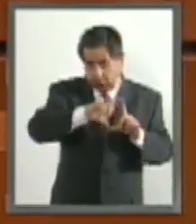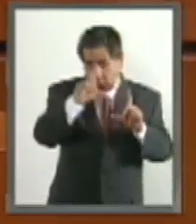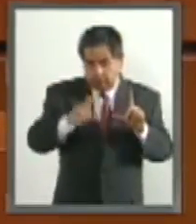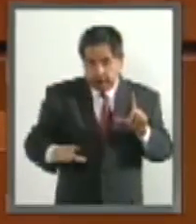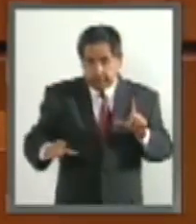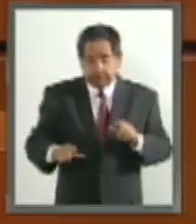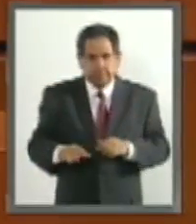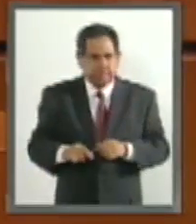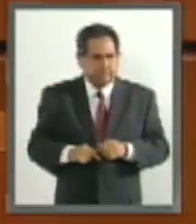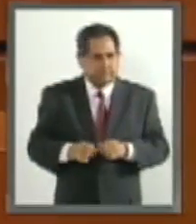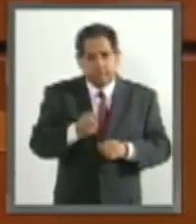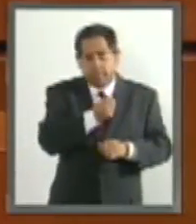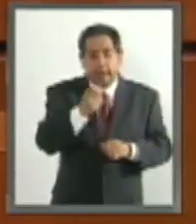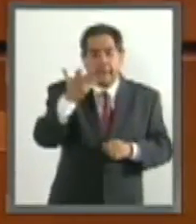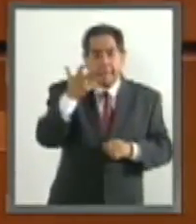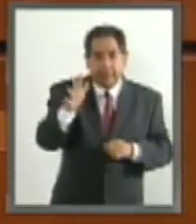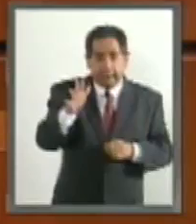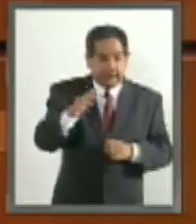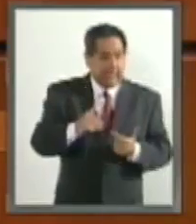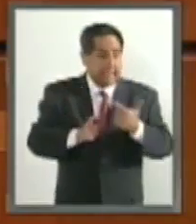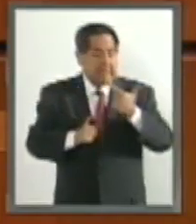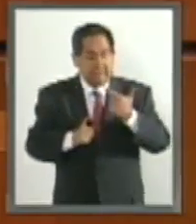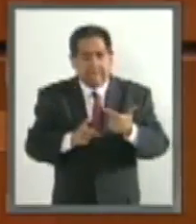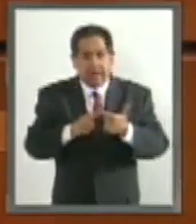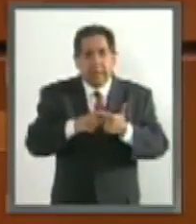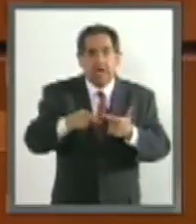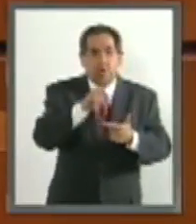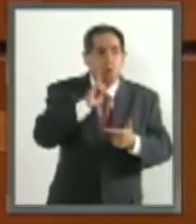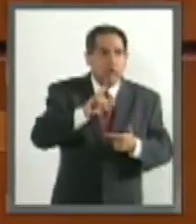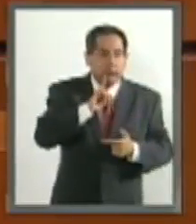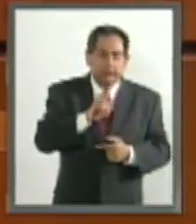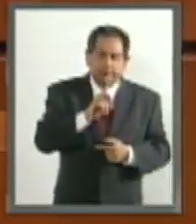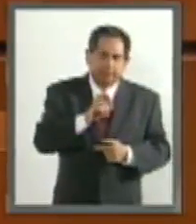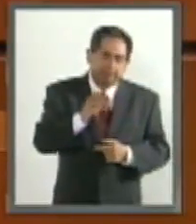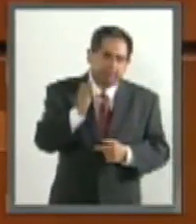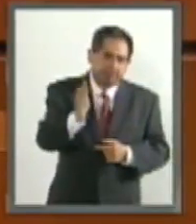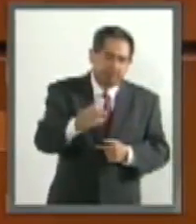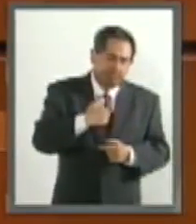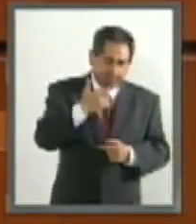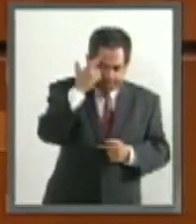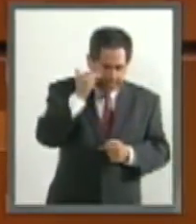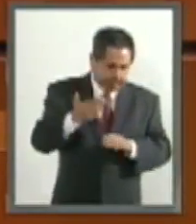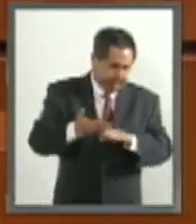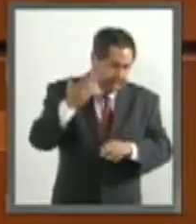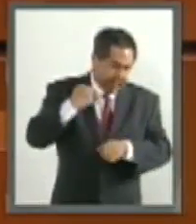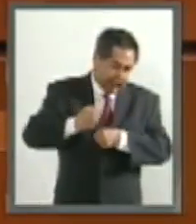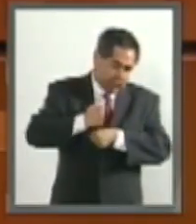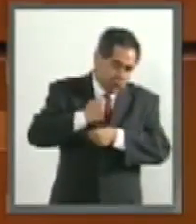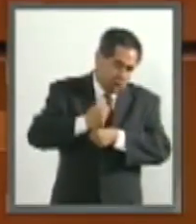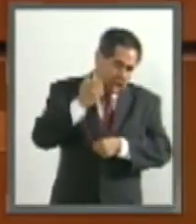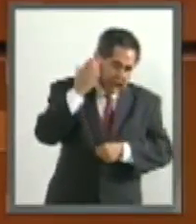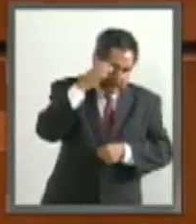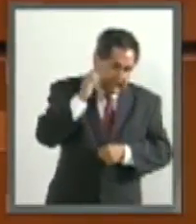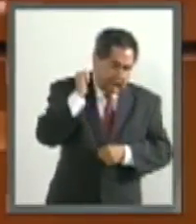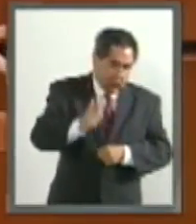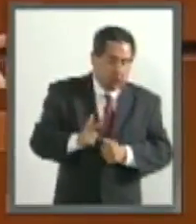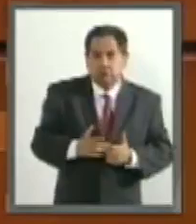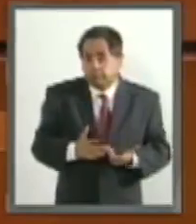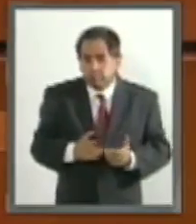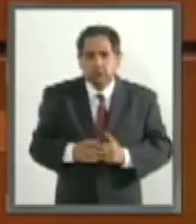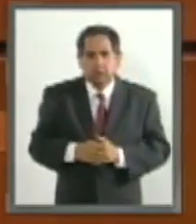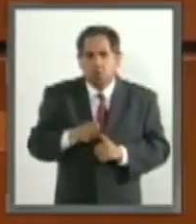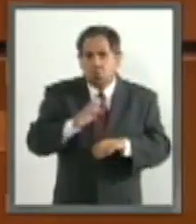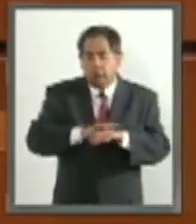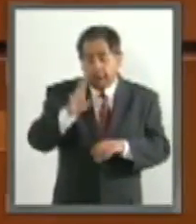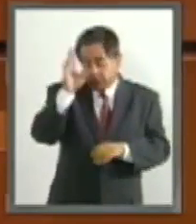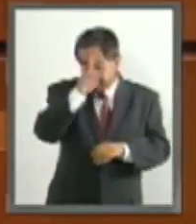siete de cada diez aceptan haber sufrido algún tipo de violencia y la más extrema